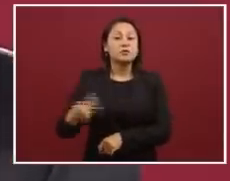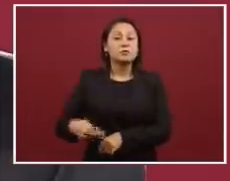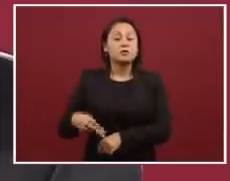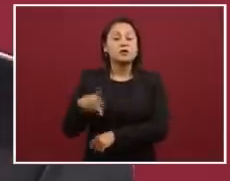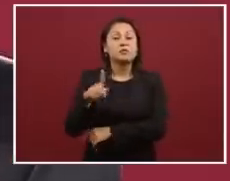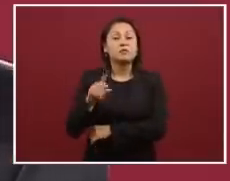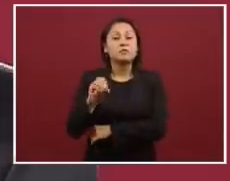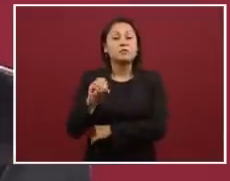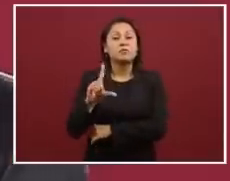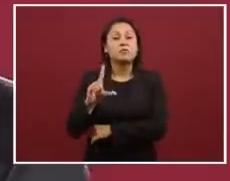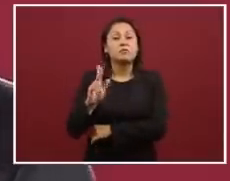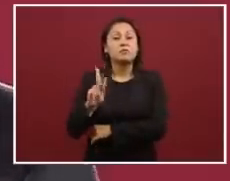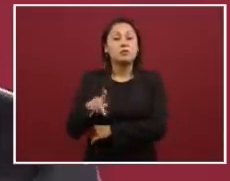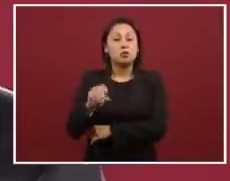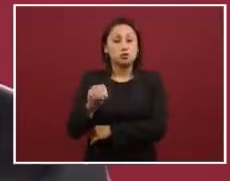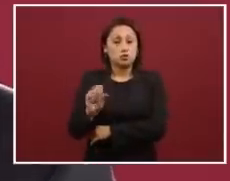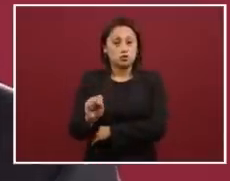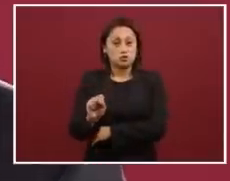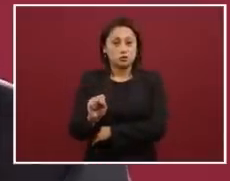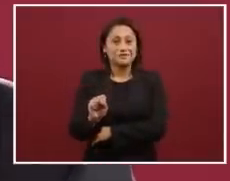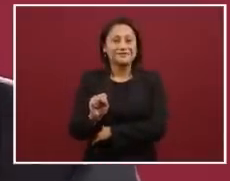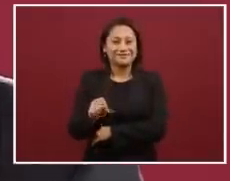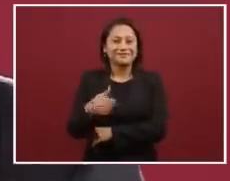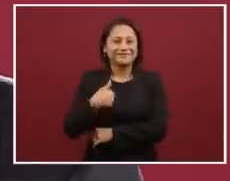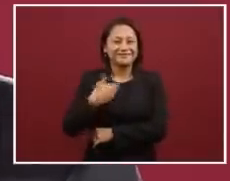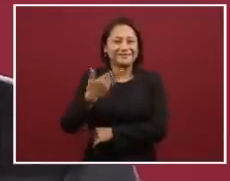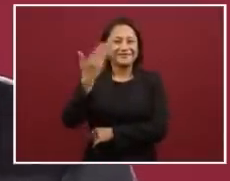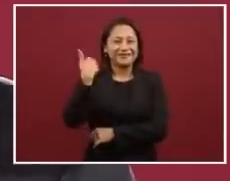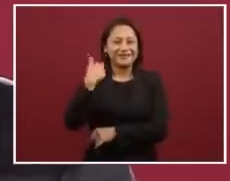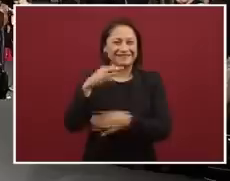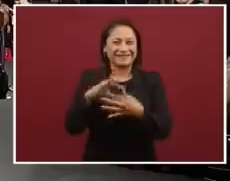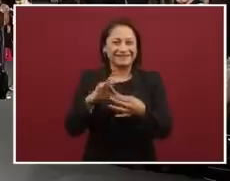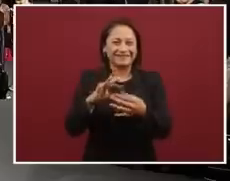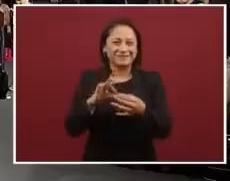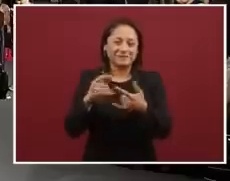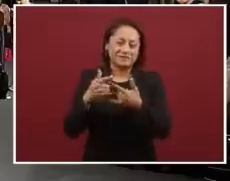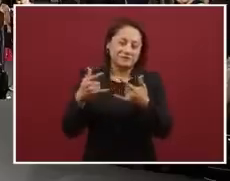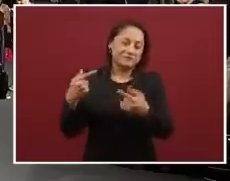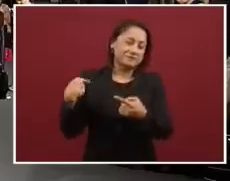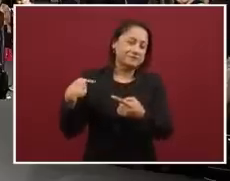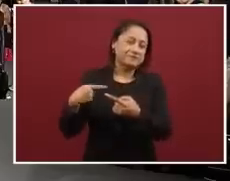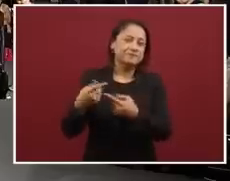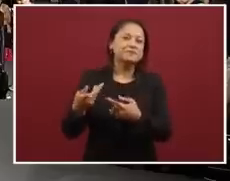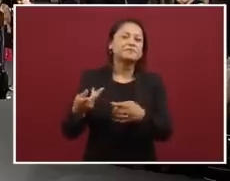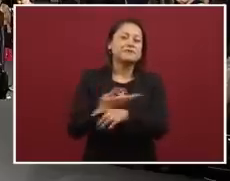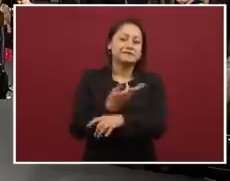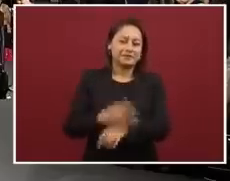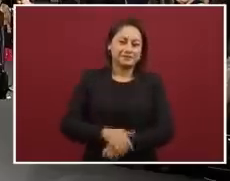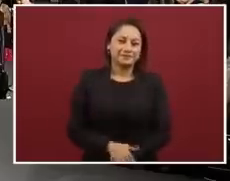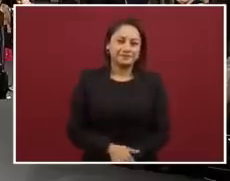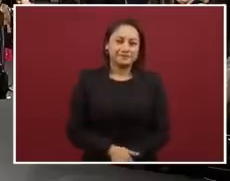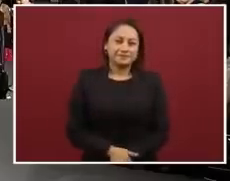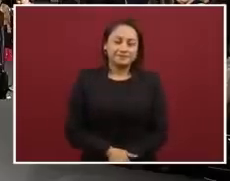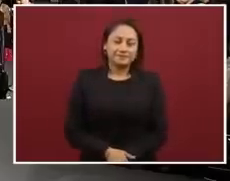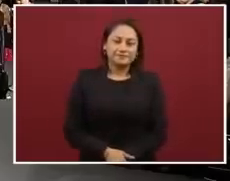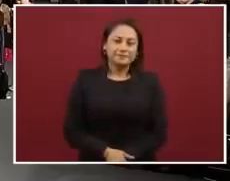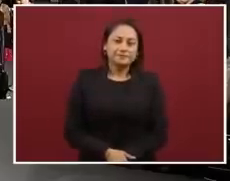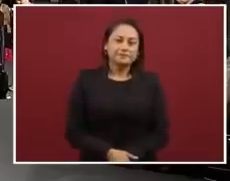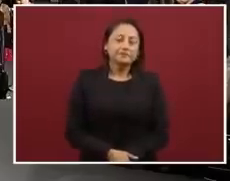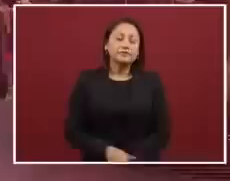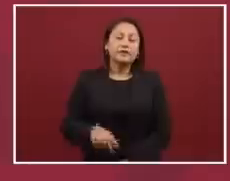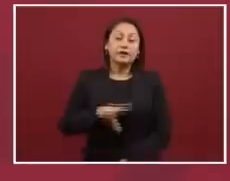polcos, ya he hecho referencia de este asunto. Luego cambian de parecer,